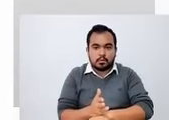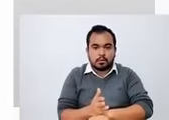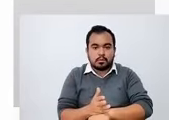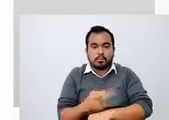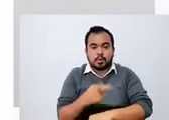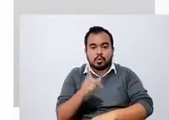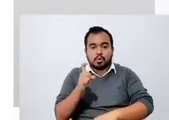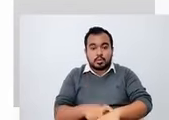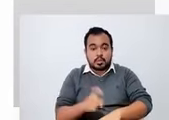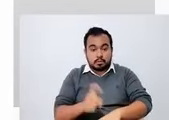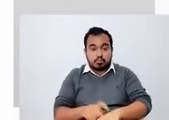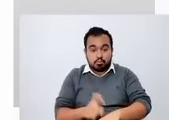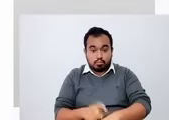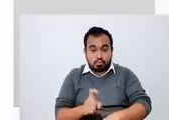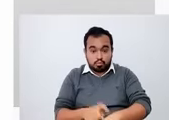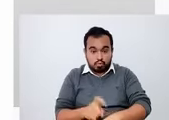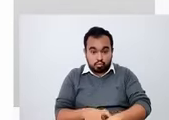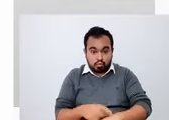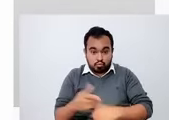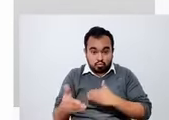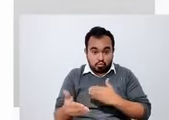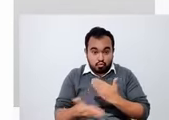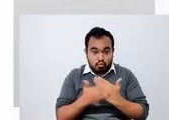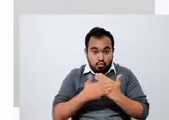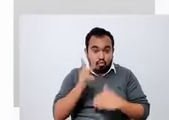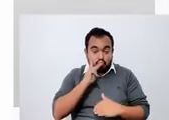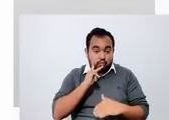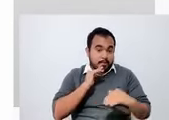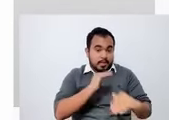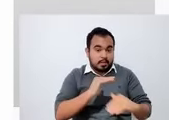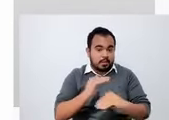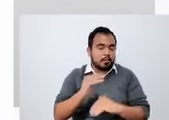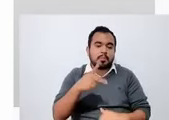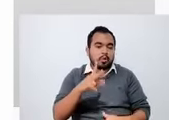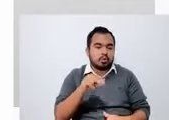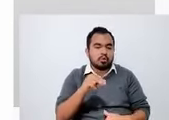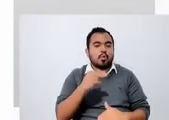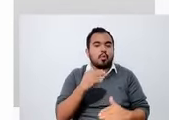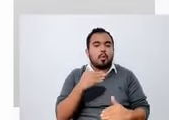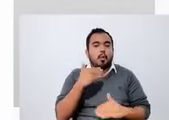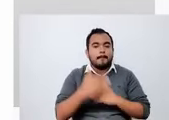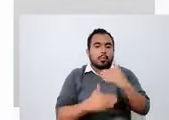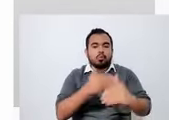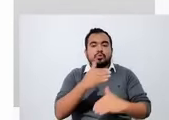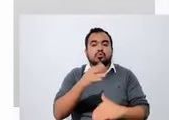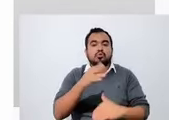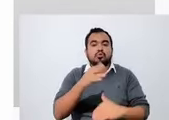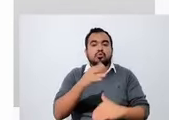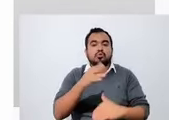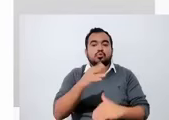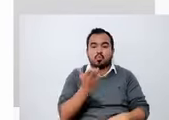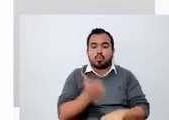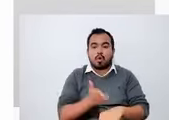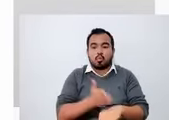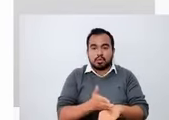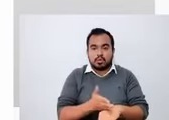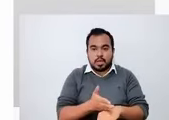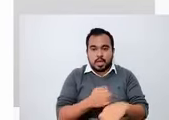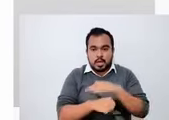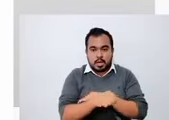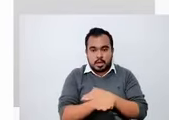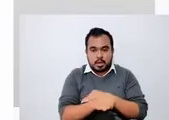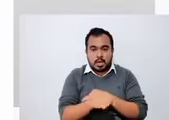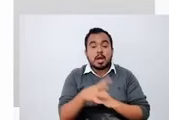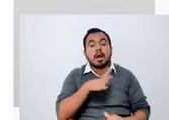visto que no. Los límites procesales, por ejemplo, no fundamentan una condena. El hecho de que se